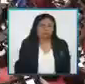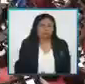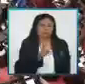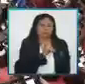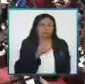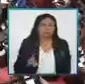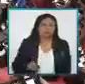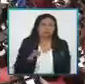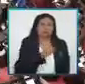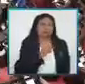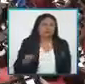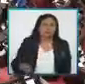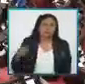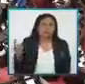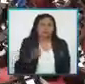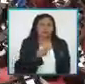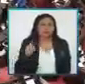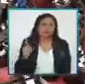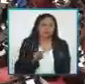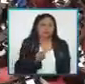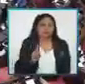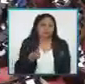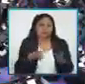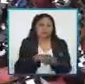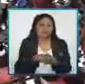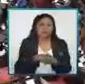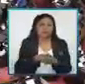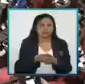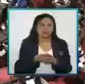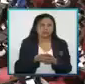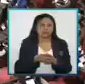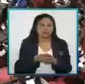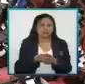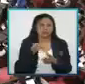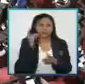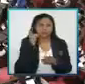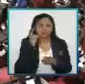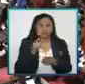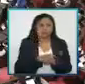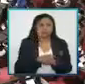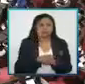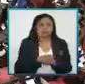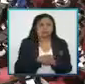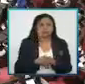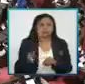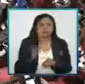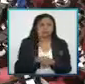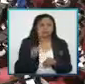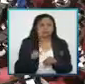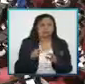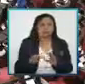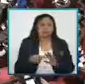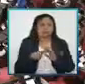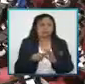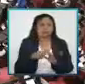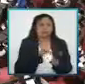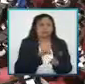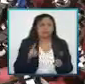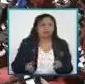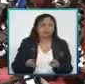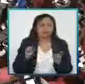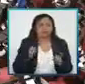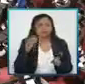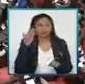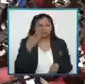Diputada Presidente, honorables integrantes de la Junta Directiva, compañeros diputados y diputadas,